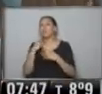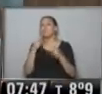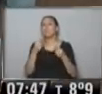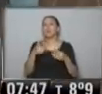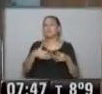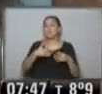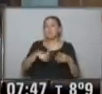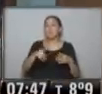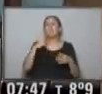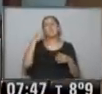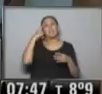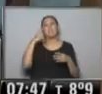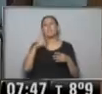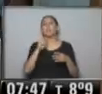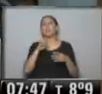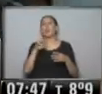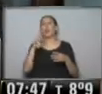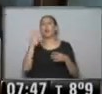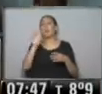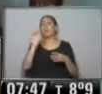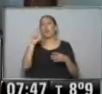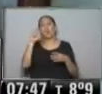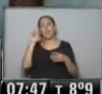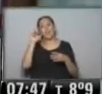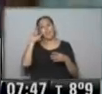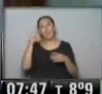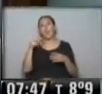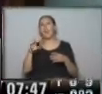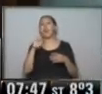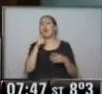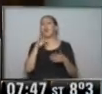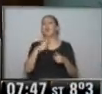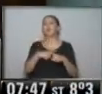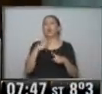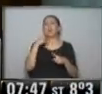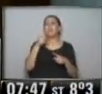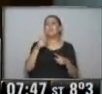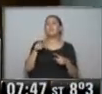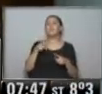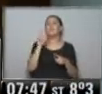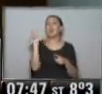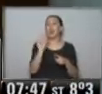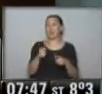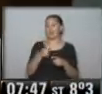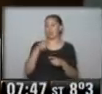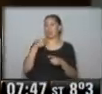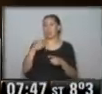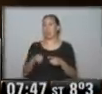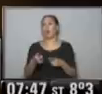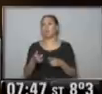programa procrear también en este caso no por sorteo sino por asignación directa de créditos para aquellos que deban hacer